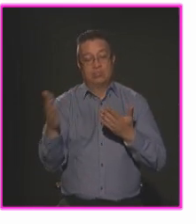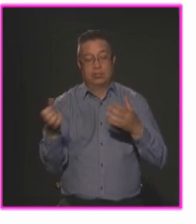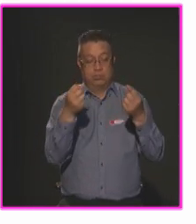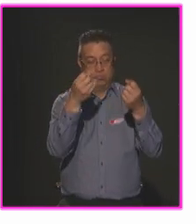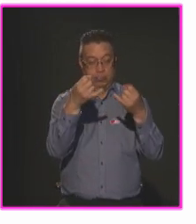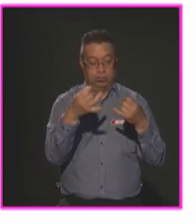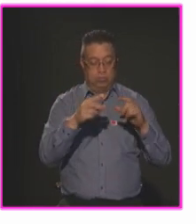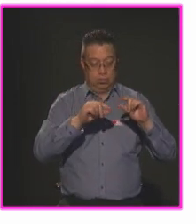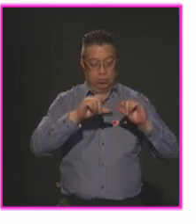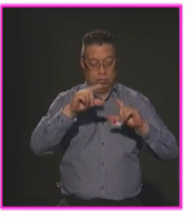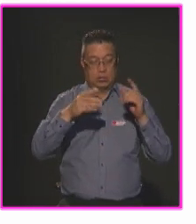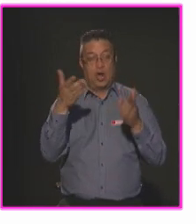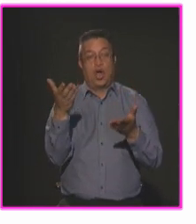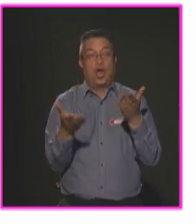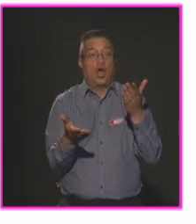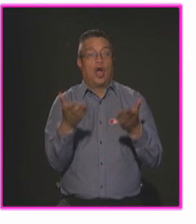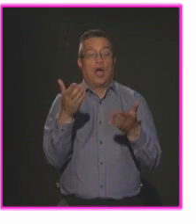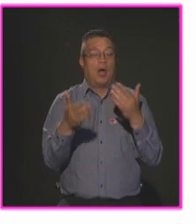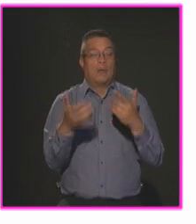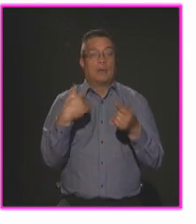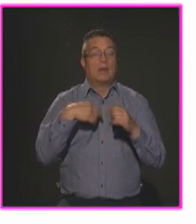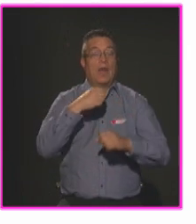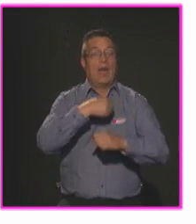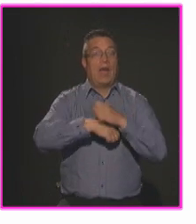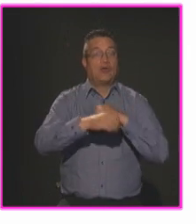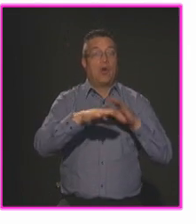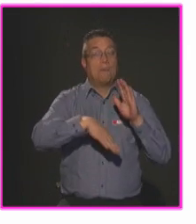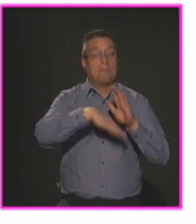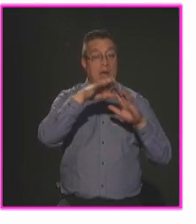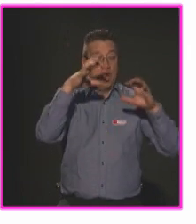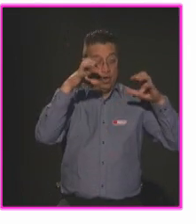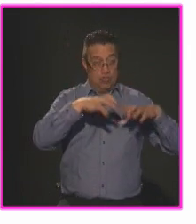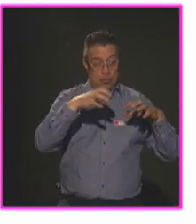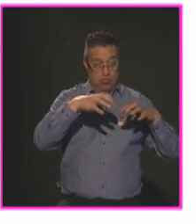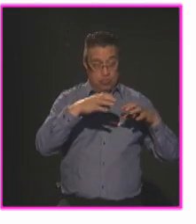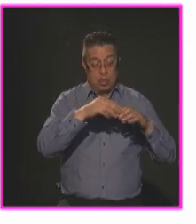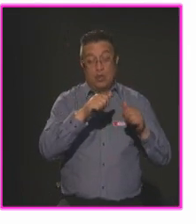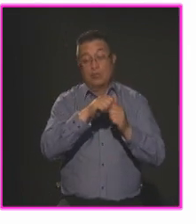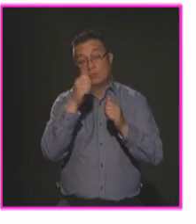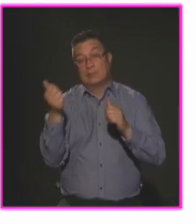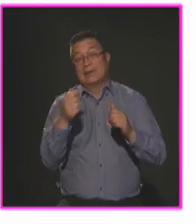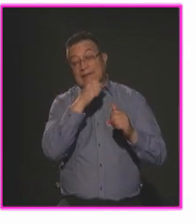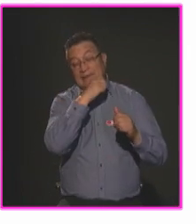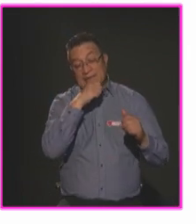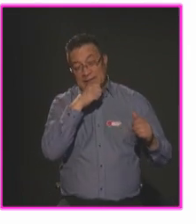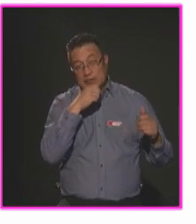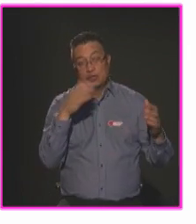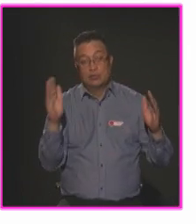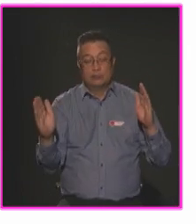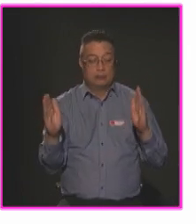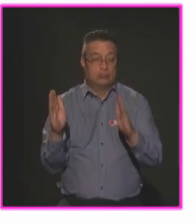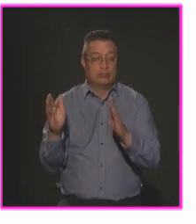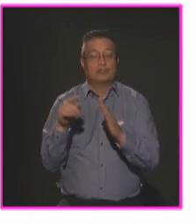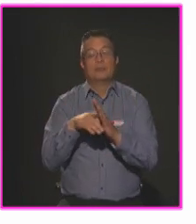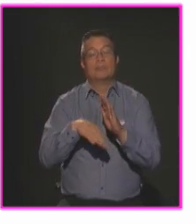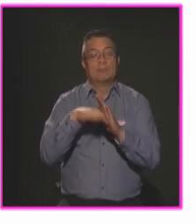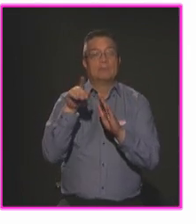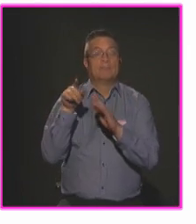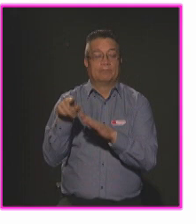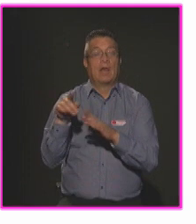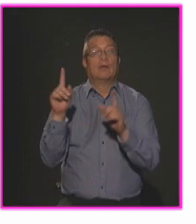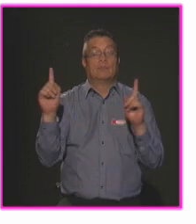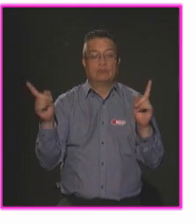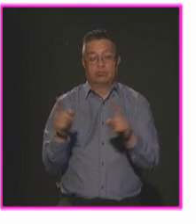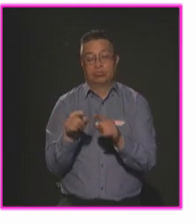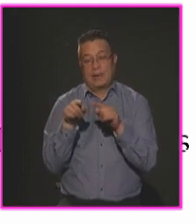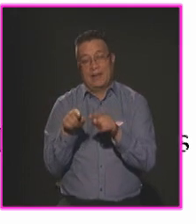hicieron fue comparar las décadas más lluviosas desde que se tiene el registro con la media de sequía. Por supuesto que concluyeron